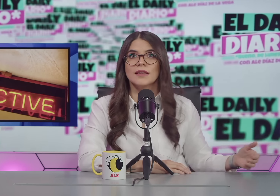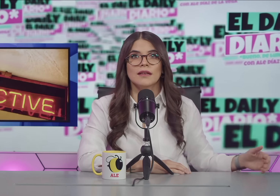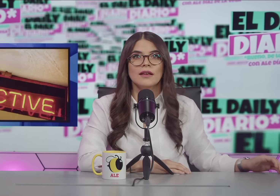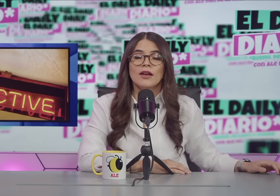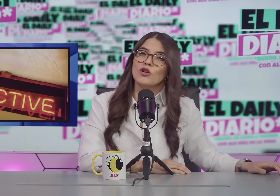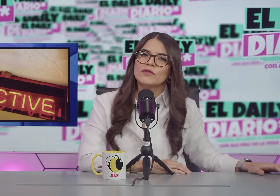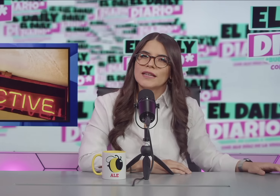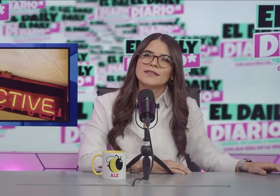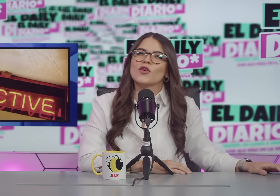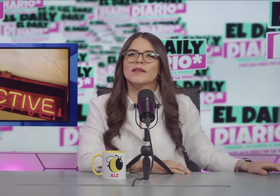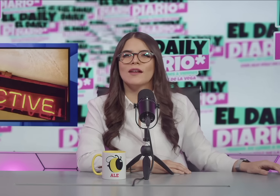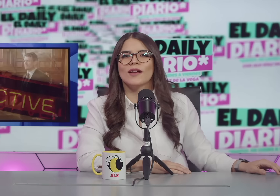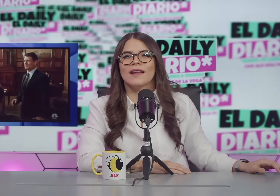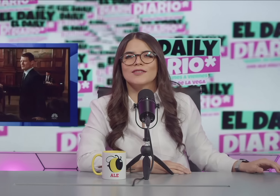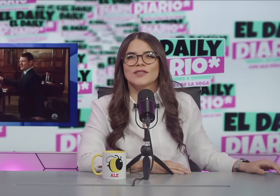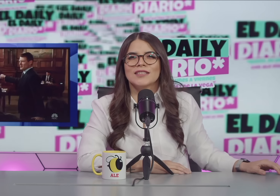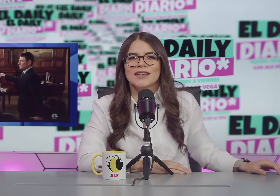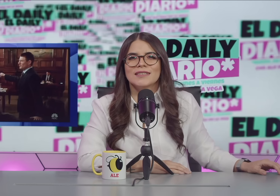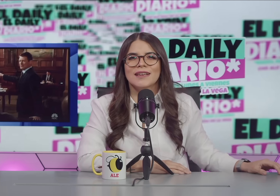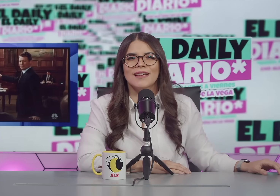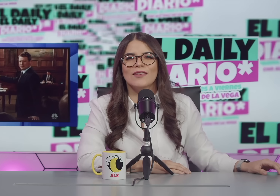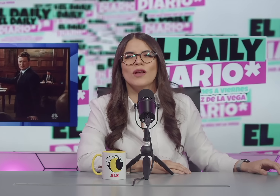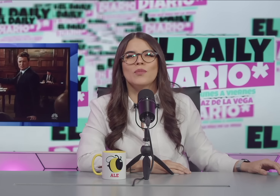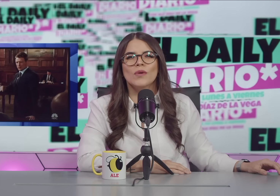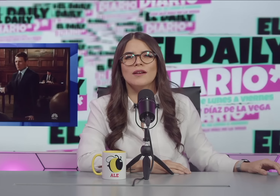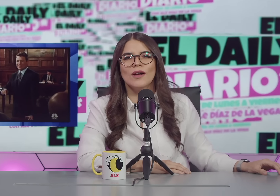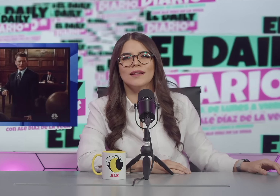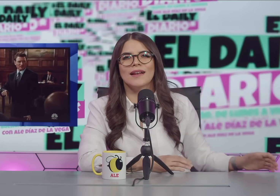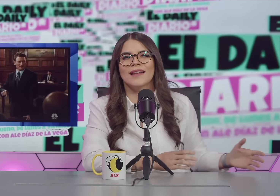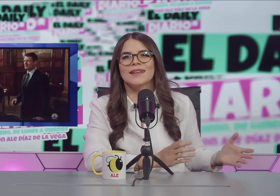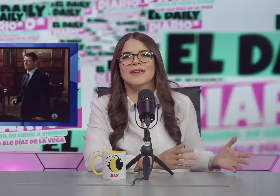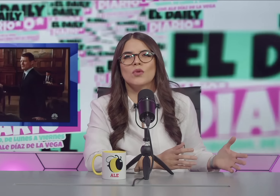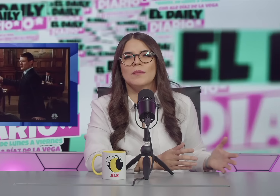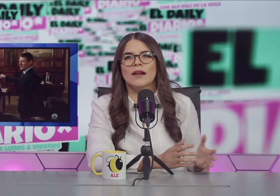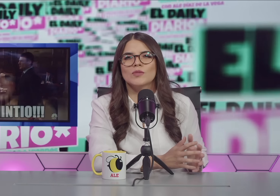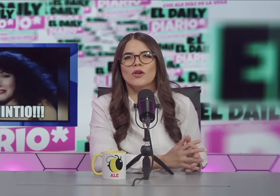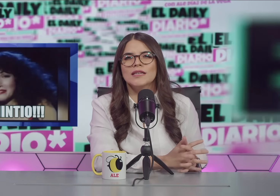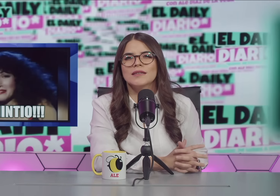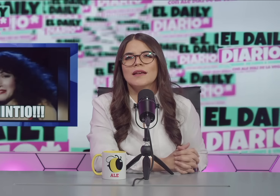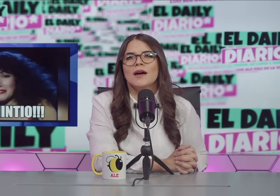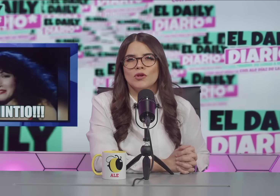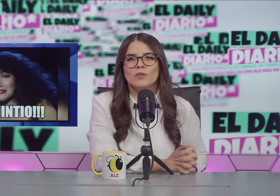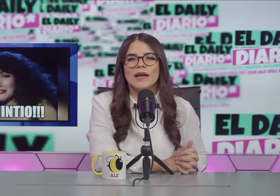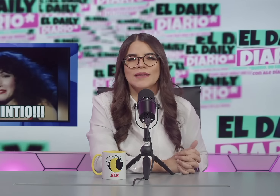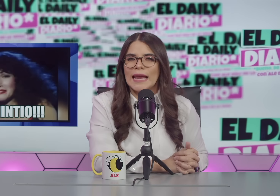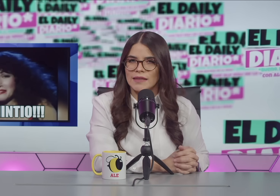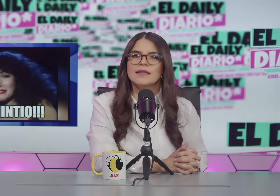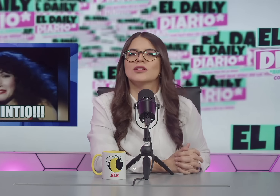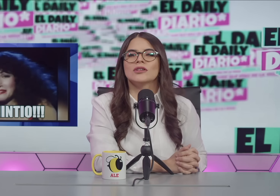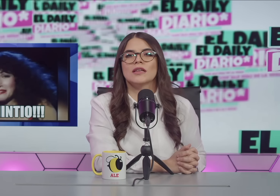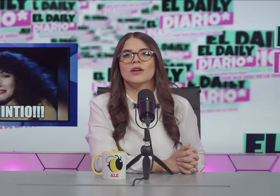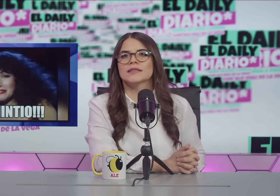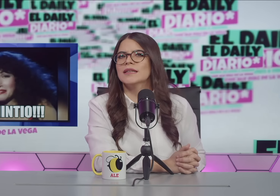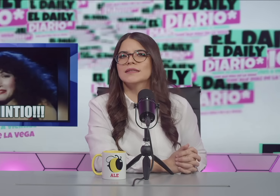esto los fiscales argumentaron que la red social china está engañando al público al declarar que es segura para los menores por su parte el